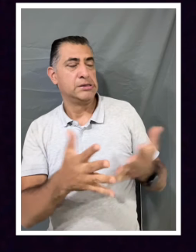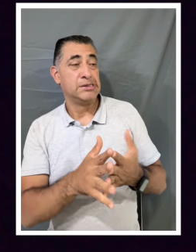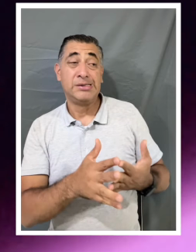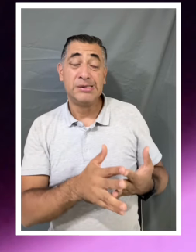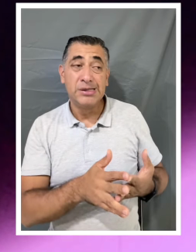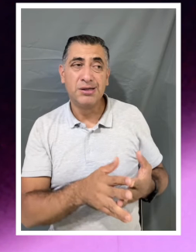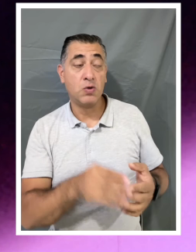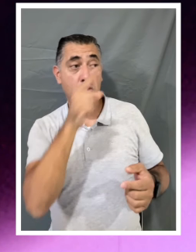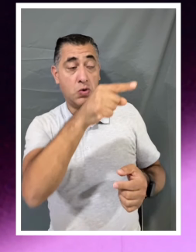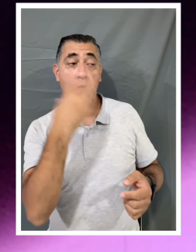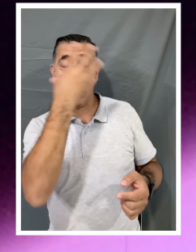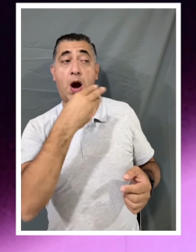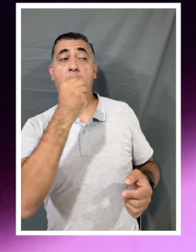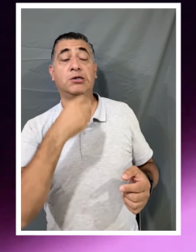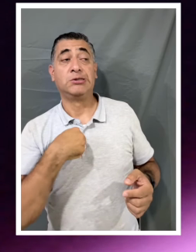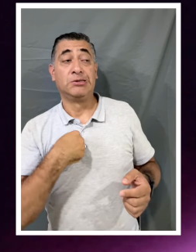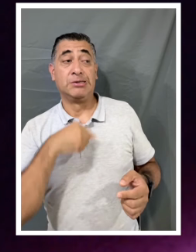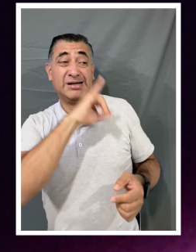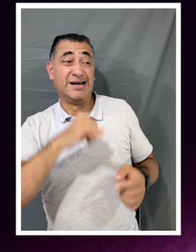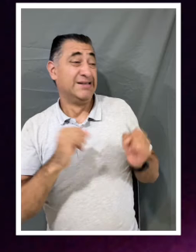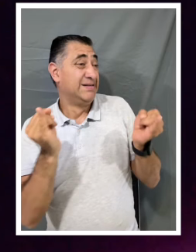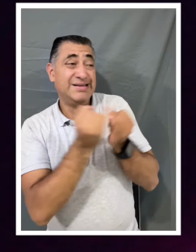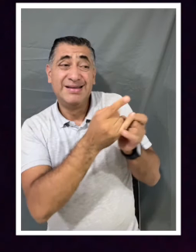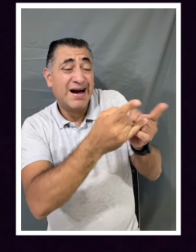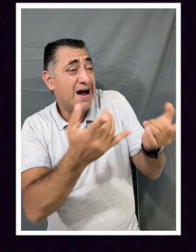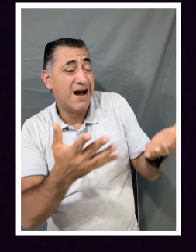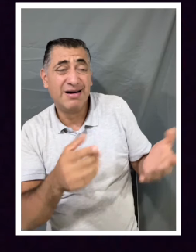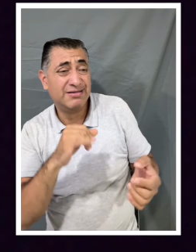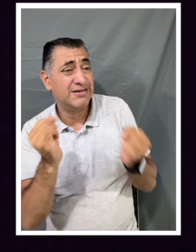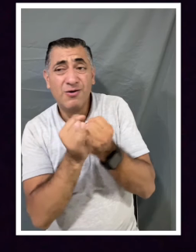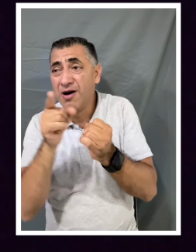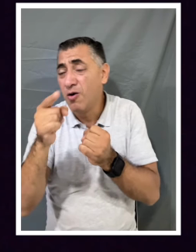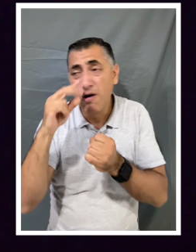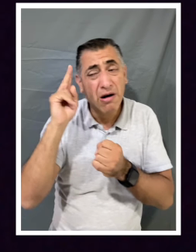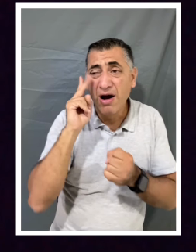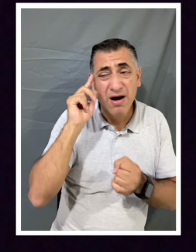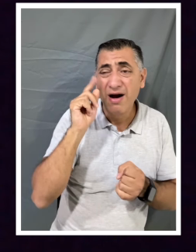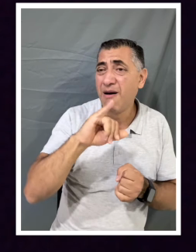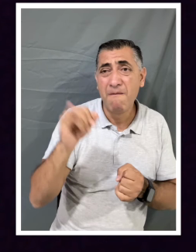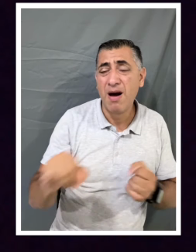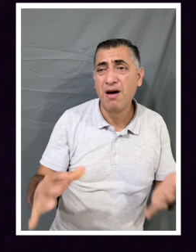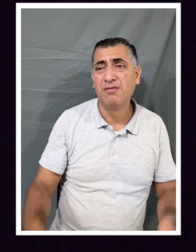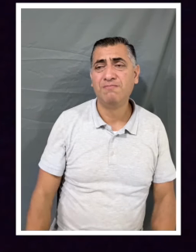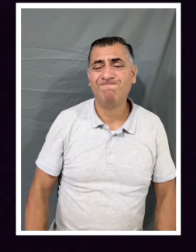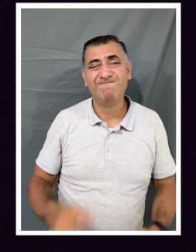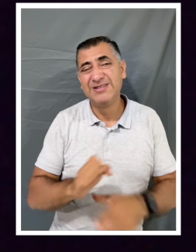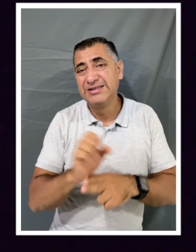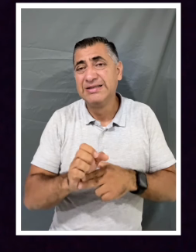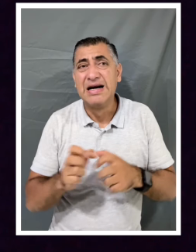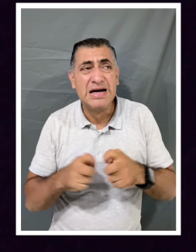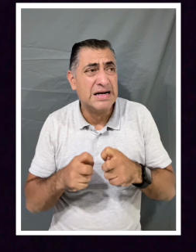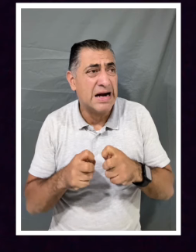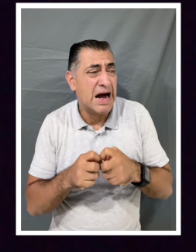ciertos estándares de belleza y que tú dices yo jamás me voy a ver como ella o yo jamás me voy a ver como él y y empezaba a generar como mucha